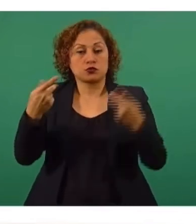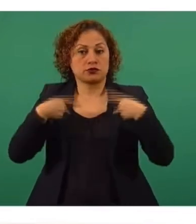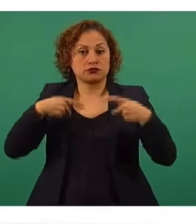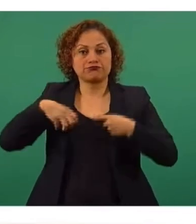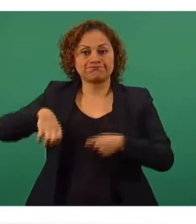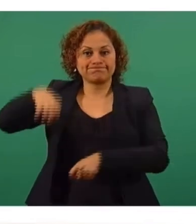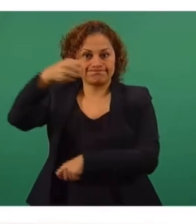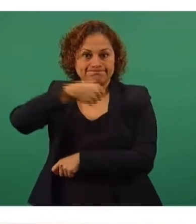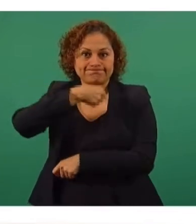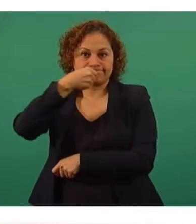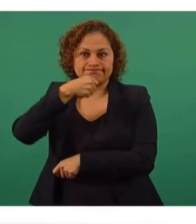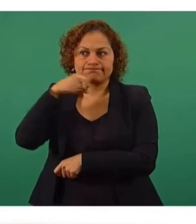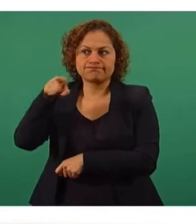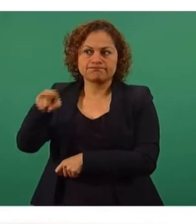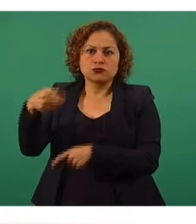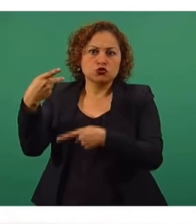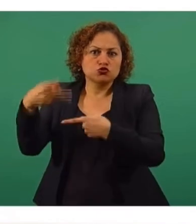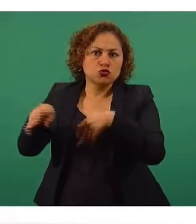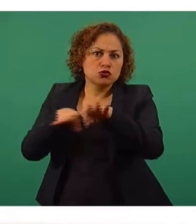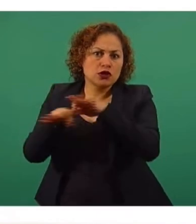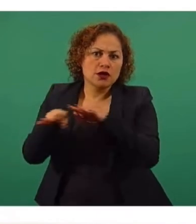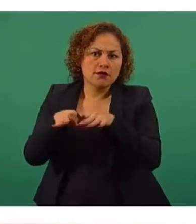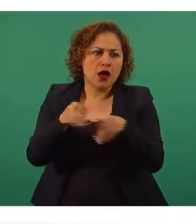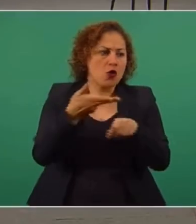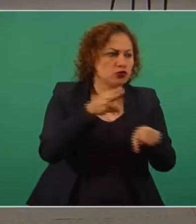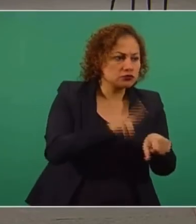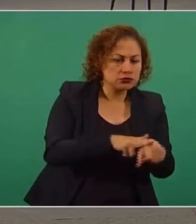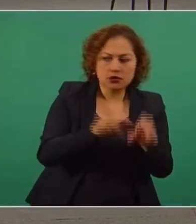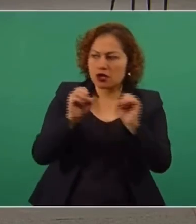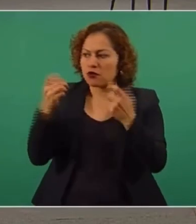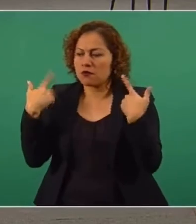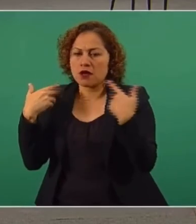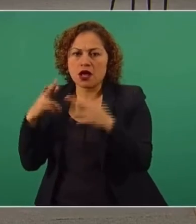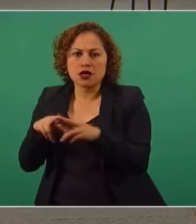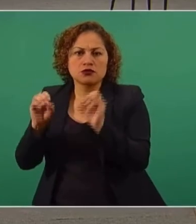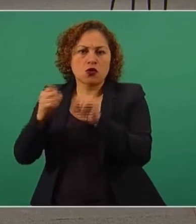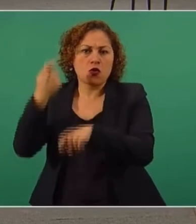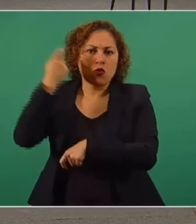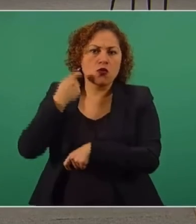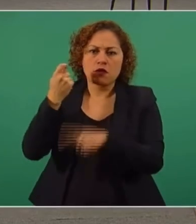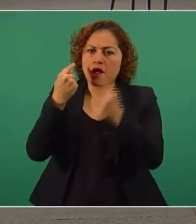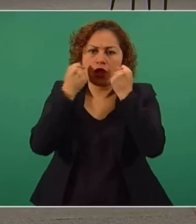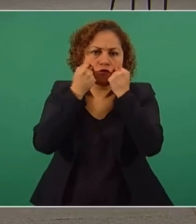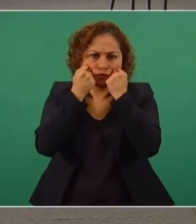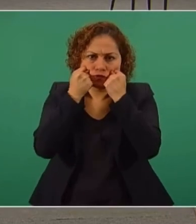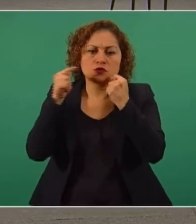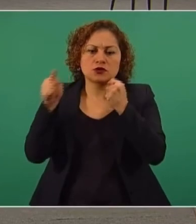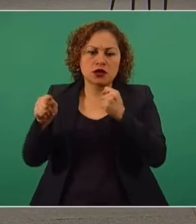de ocupación o desocupación, o si están jubiladas, como es la mayoría,